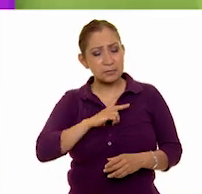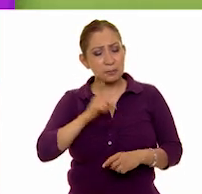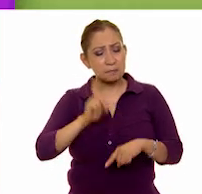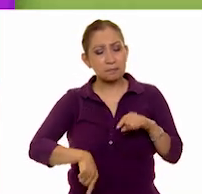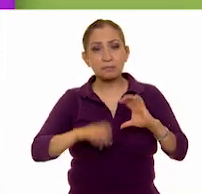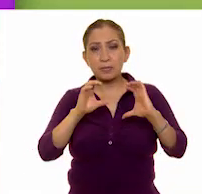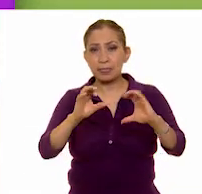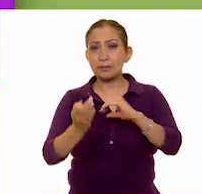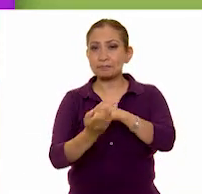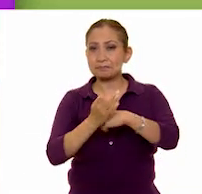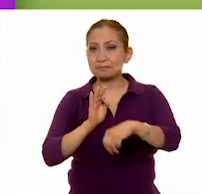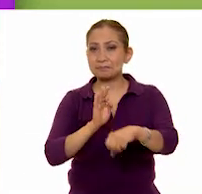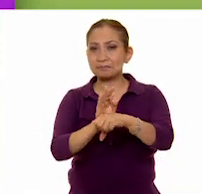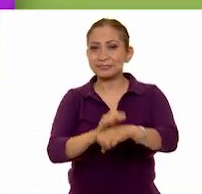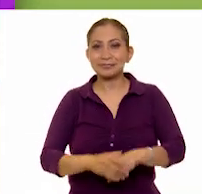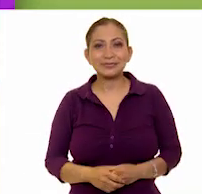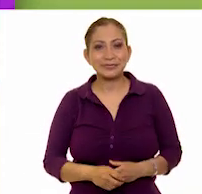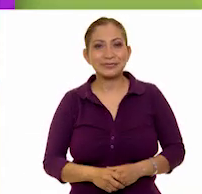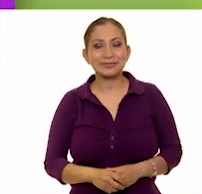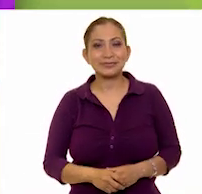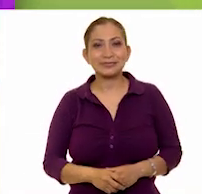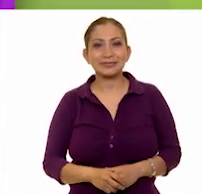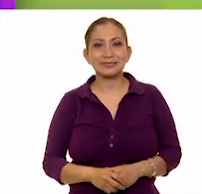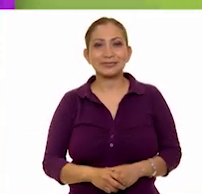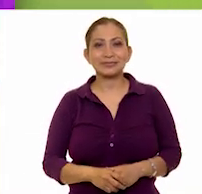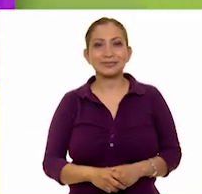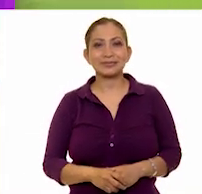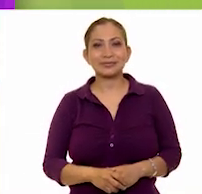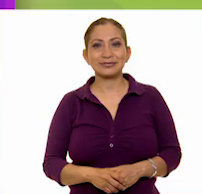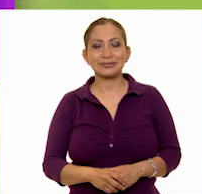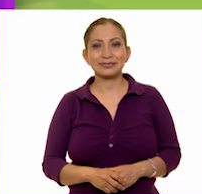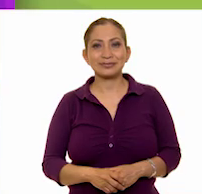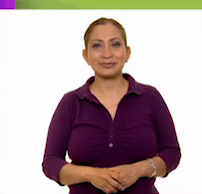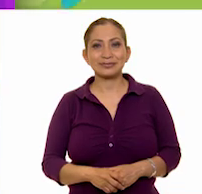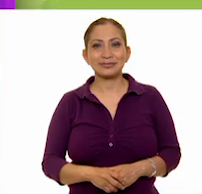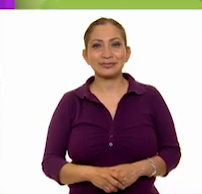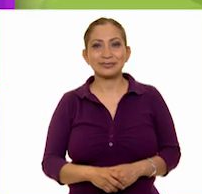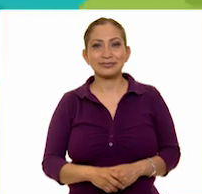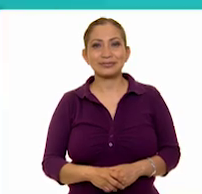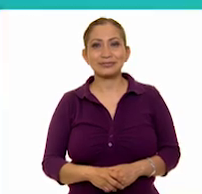virus, cuidándonos los unos a los otros.